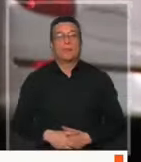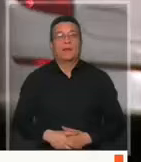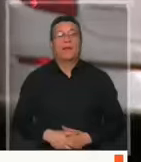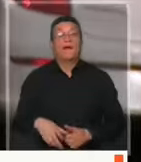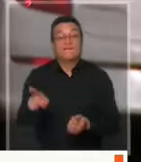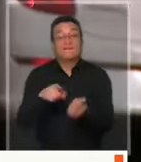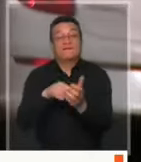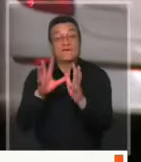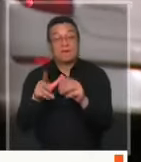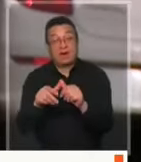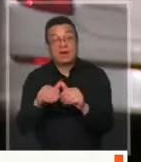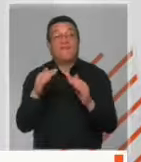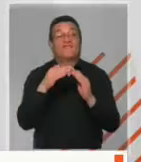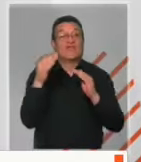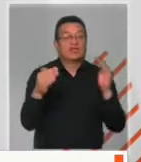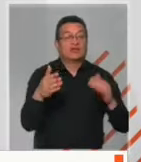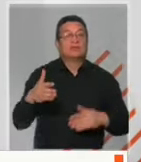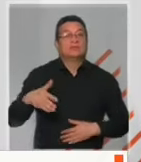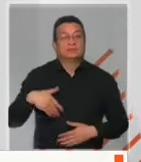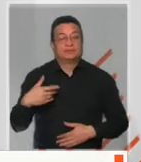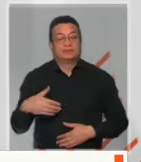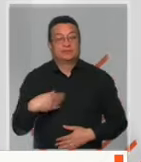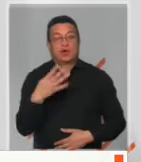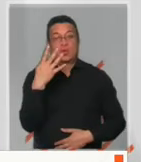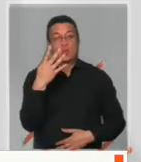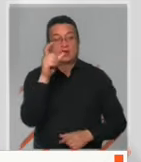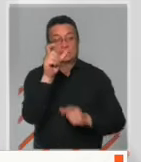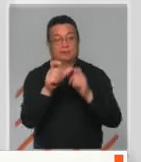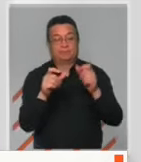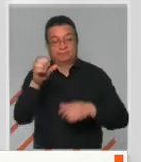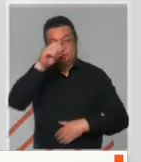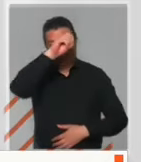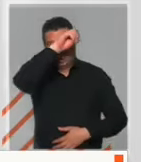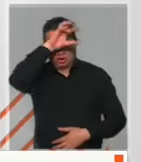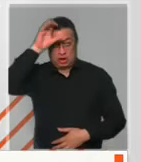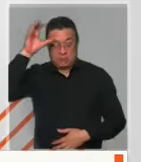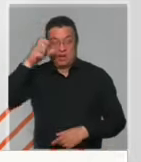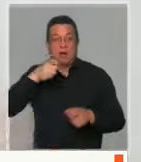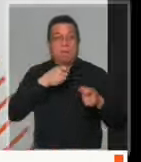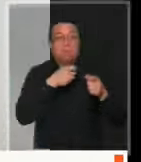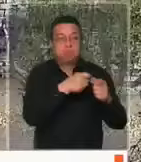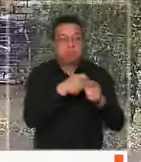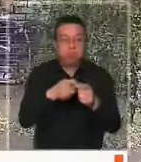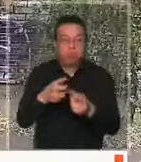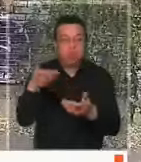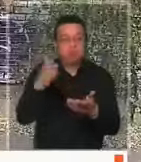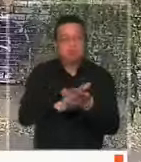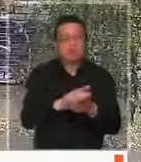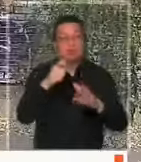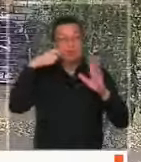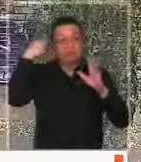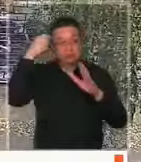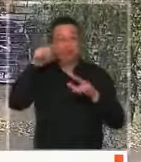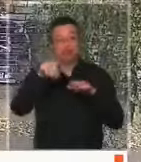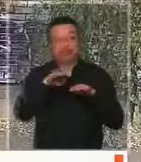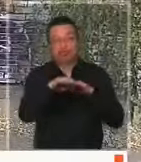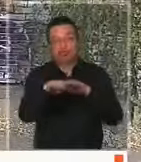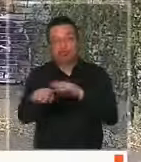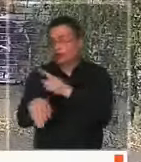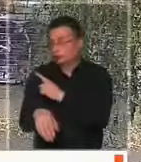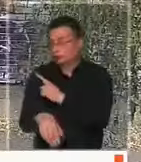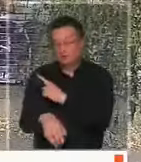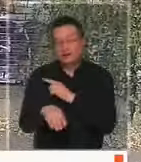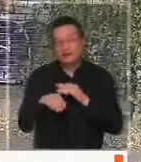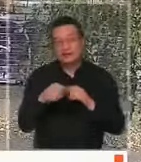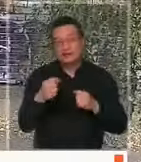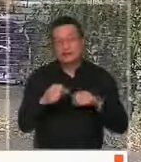Familiares y vecinos se lamentaban. 4 hombres de nacionalidad colombiana fueron acribillados. Las cámaras captaron la llegada de los tiradores, que se cree